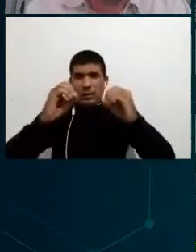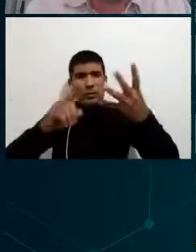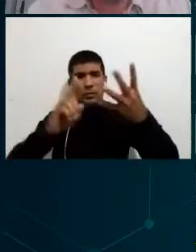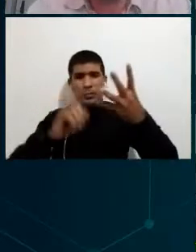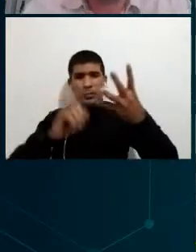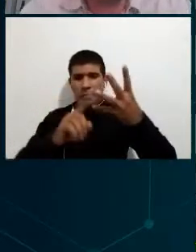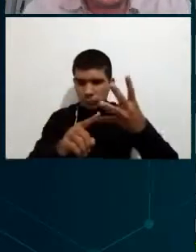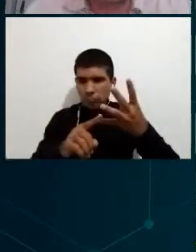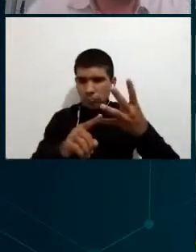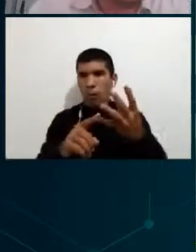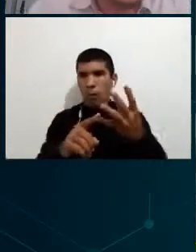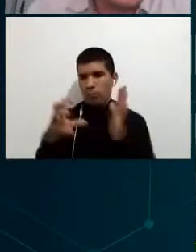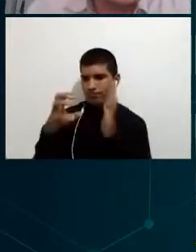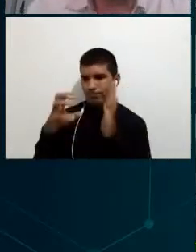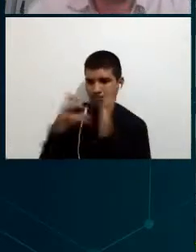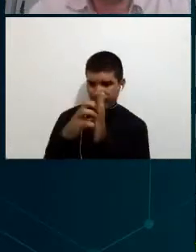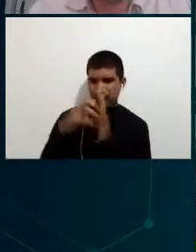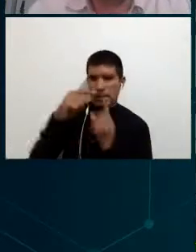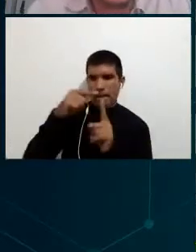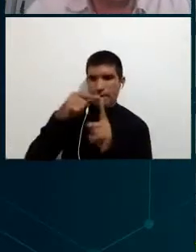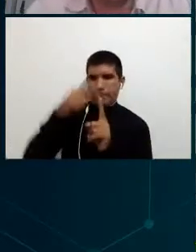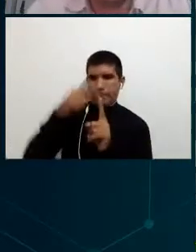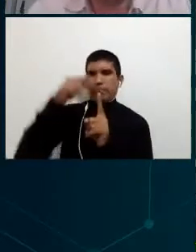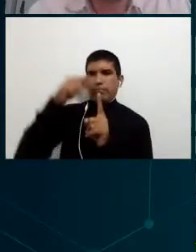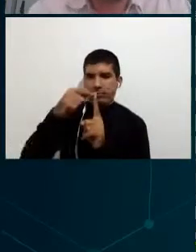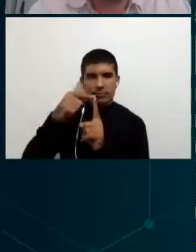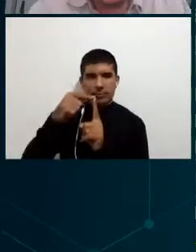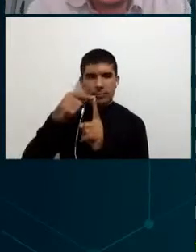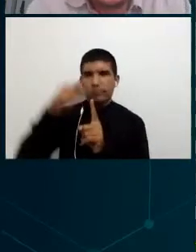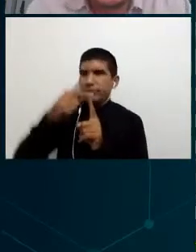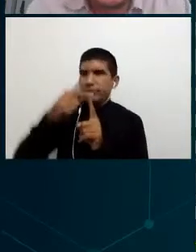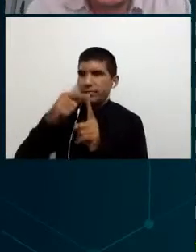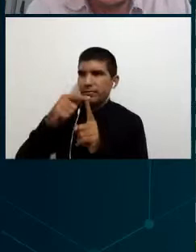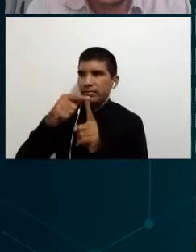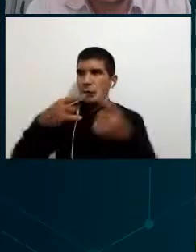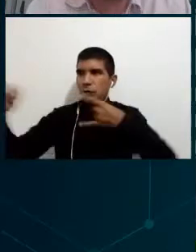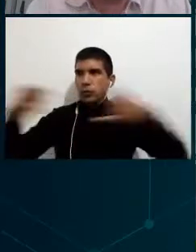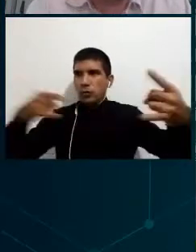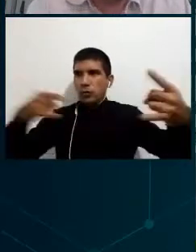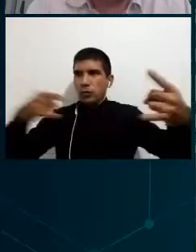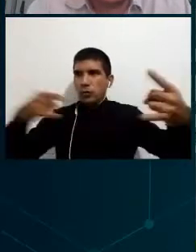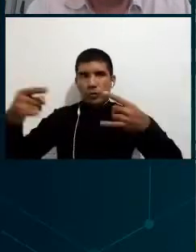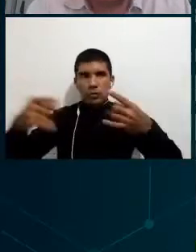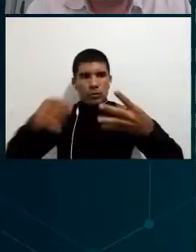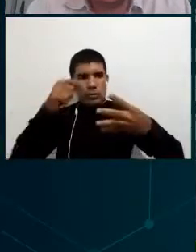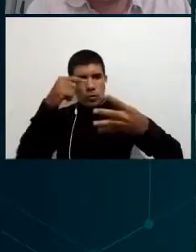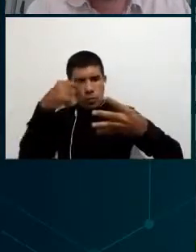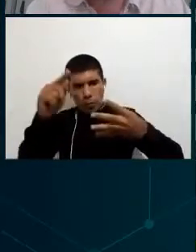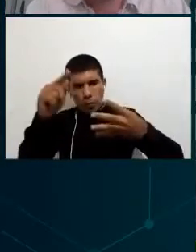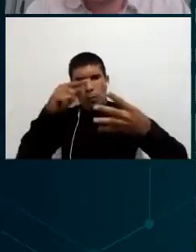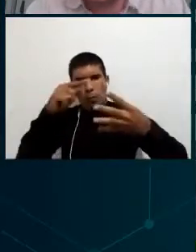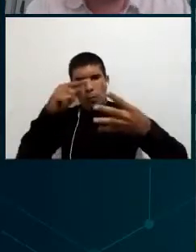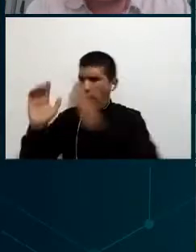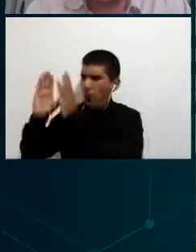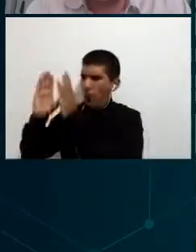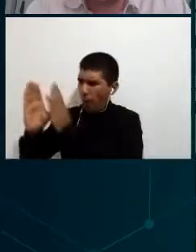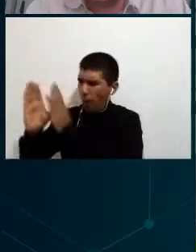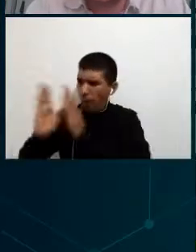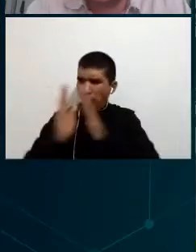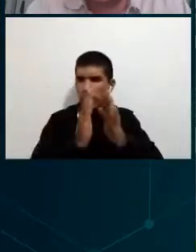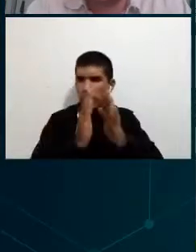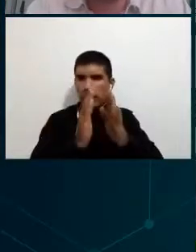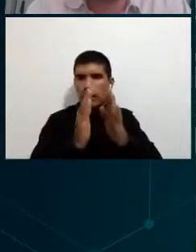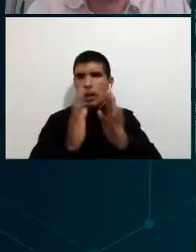verificamos un adecuado comportamiento de todo el esquema. Entonces, ¿qué resultado obtuvimos? Que la red MPLS cumple con